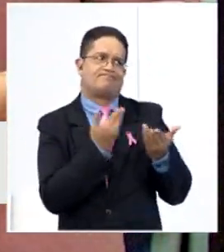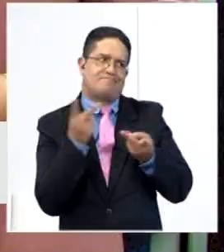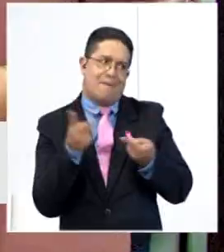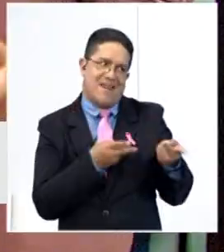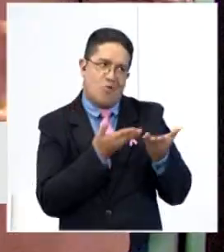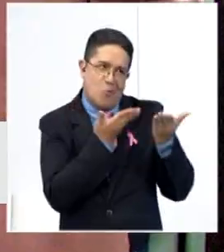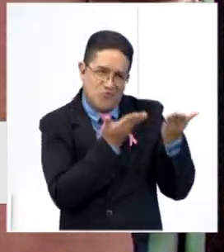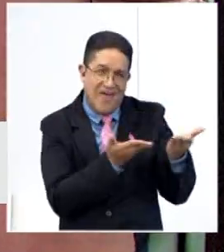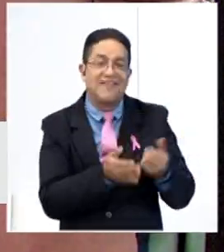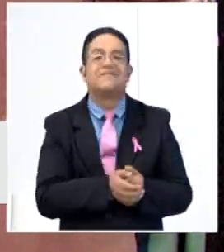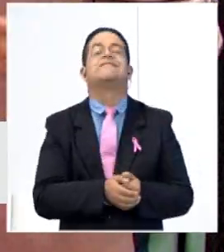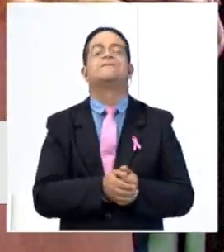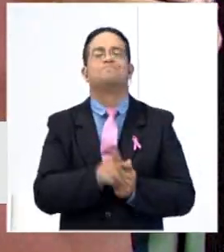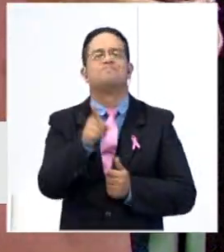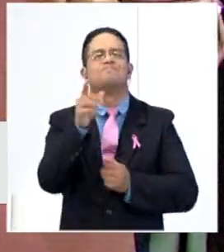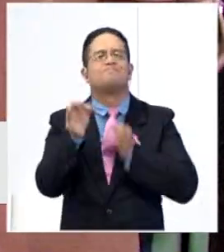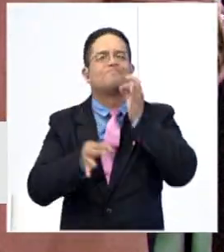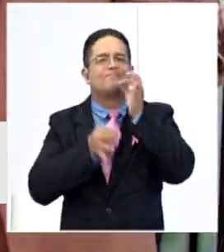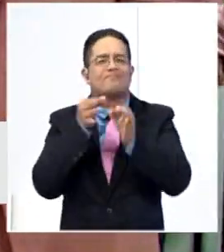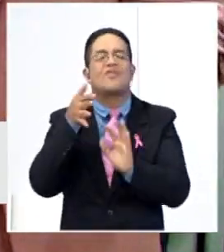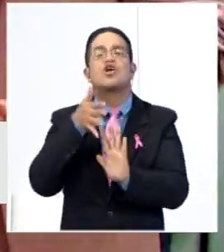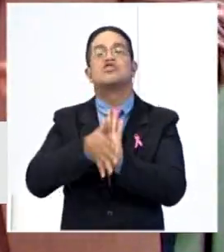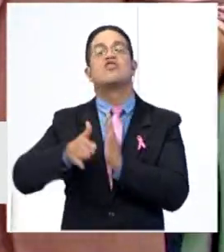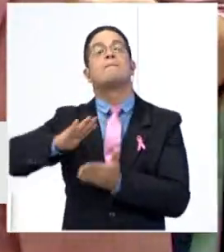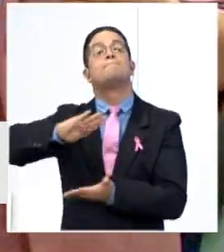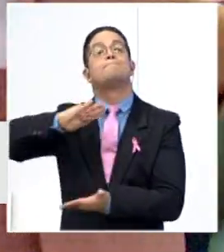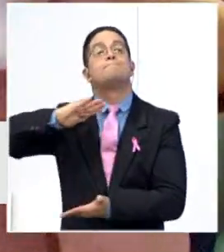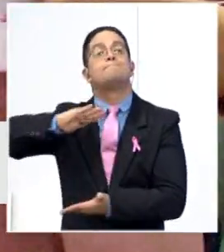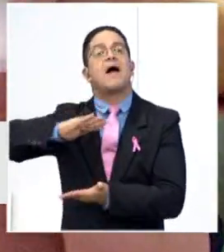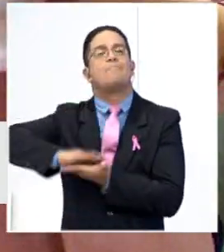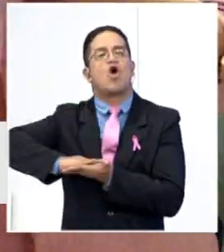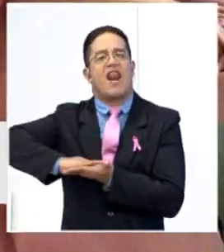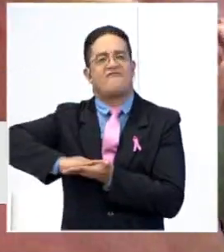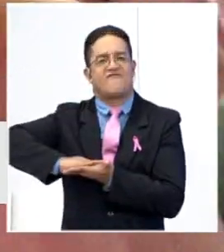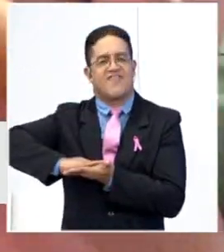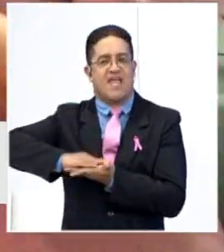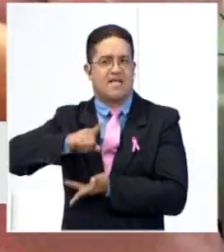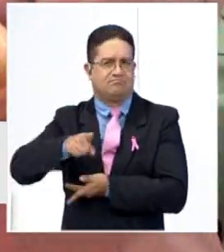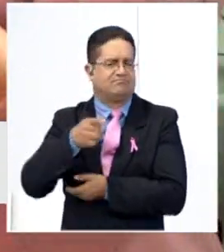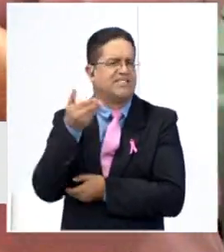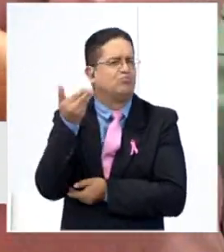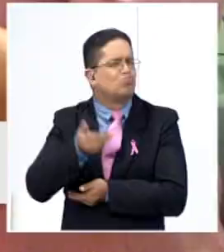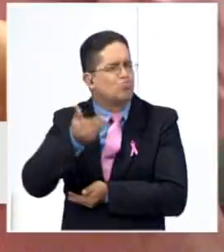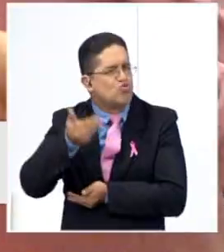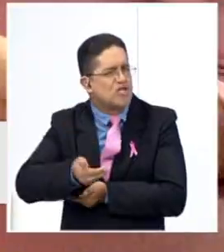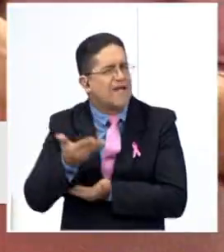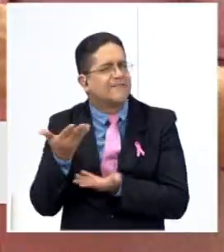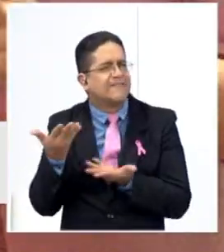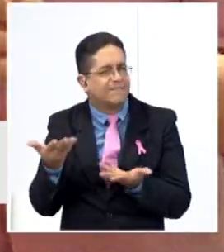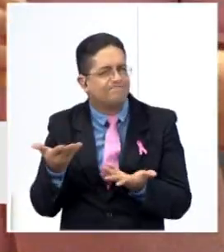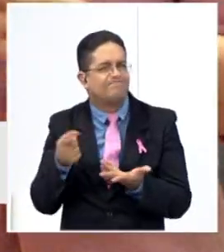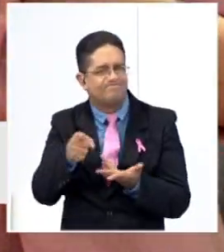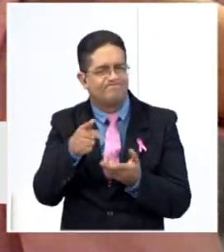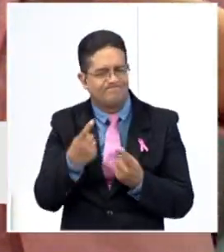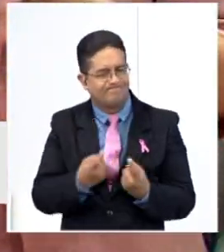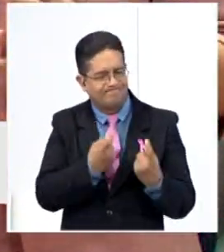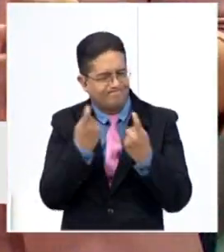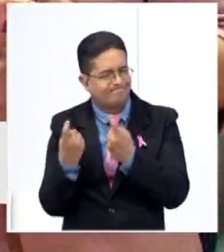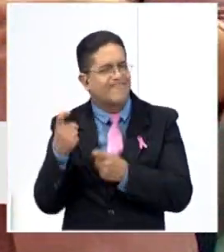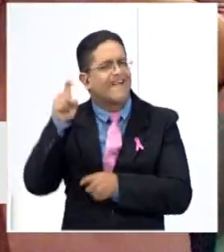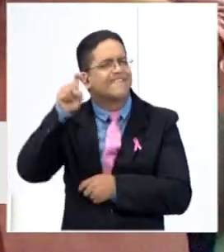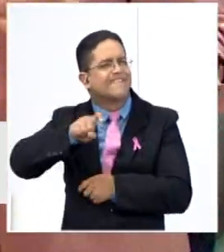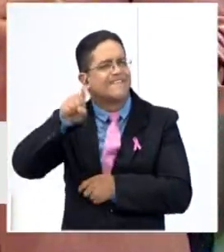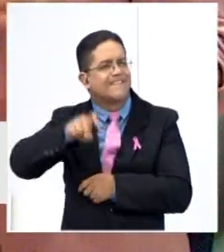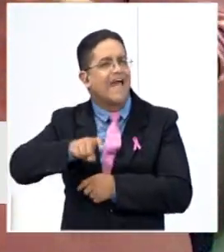Gracias. Vamos a hablar entonces de la mamografía. La mamografía tan importante y tan fundamental, un estudio